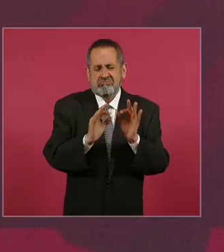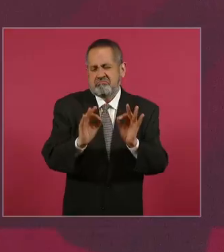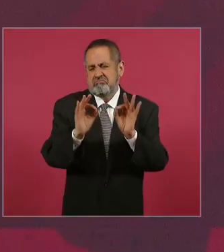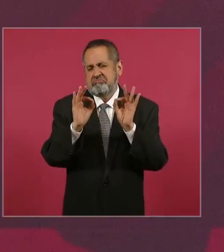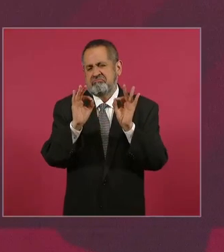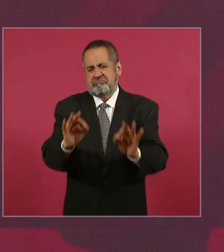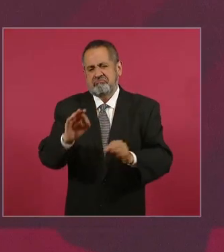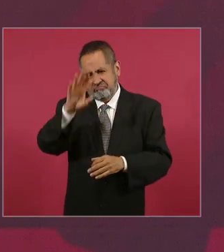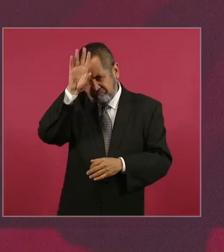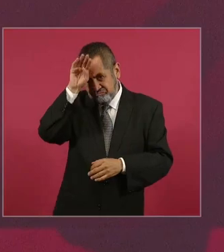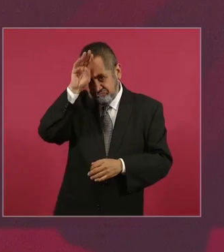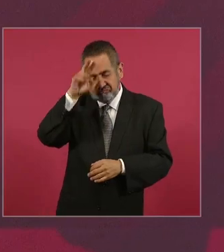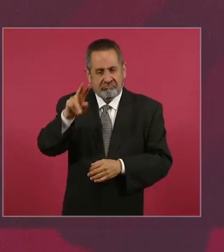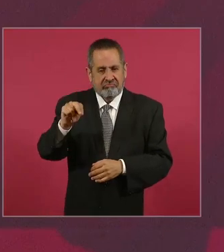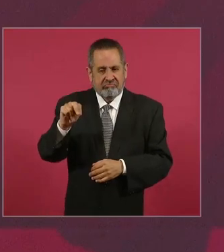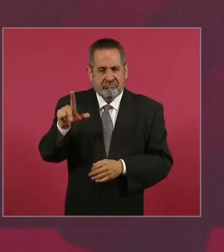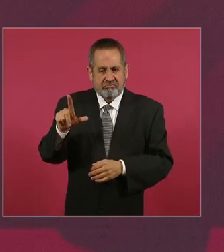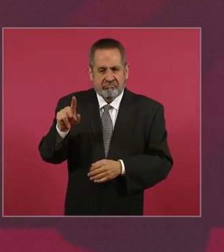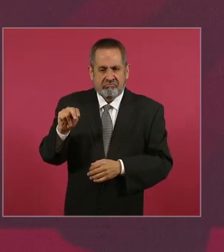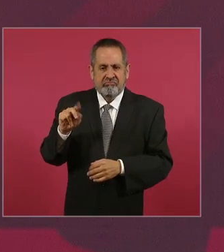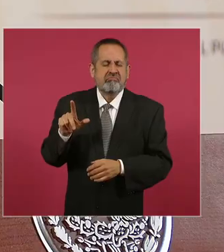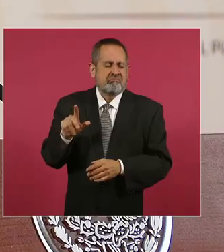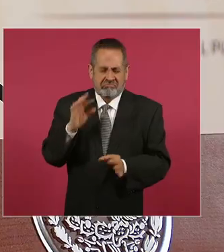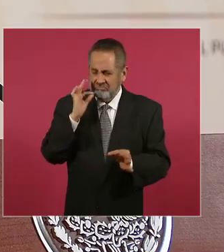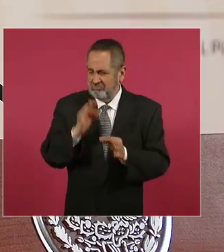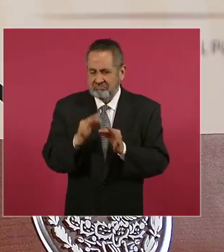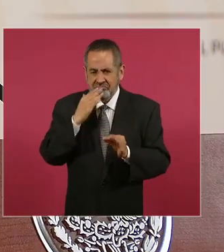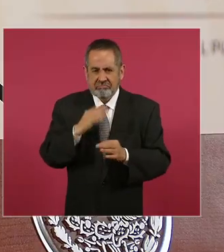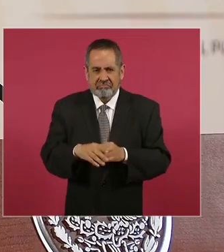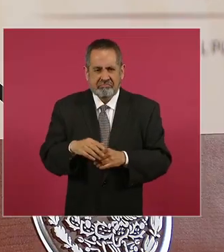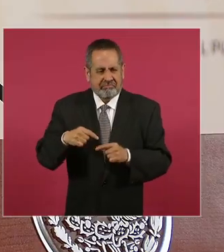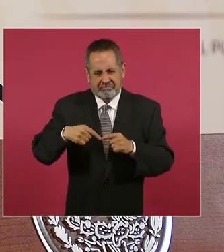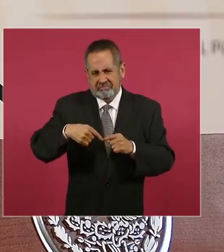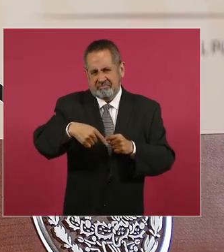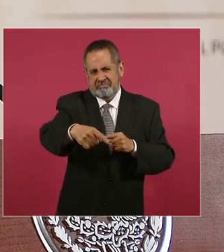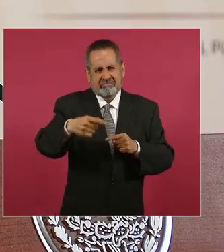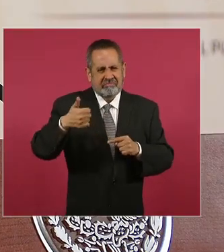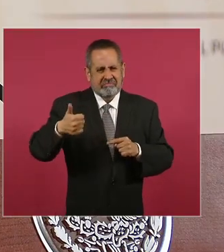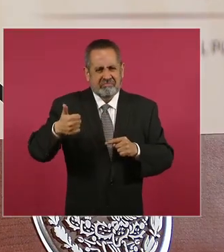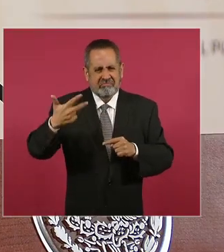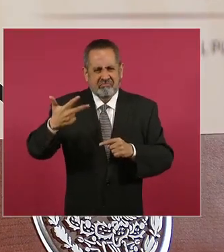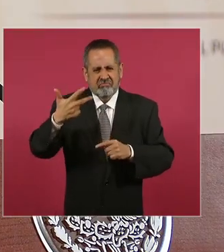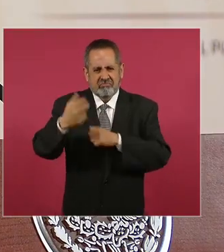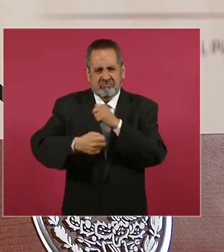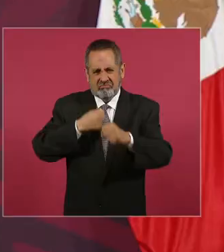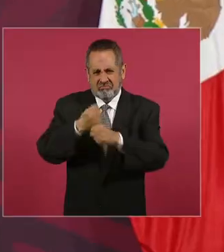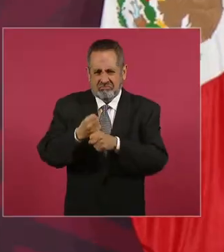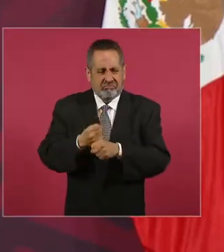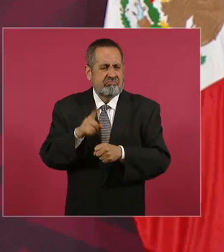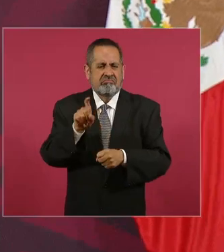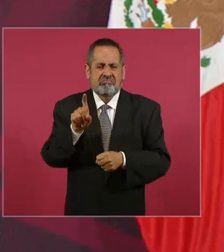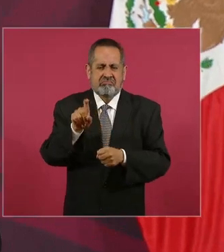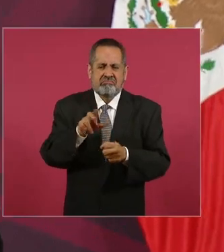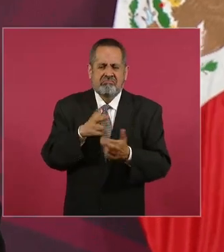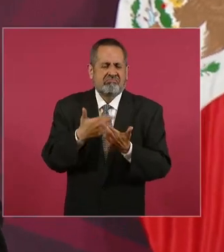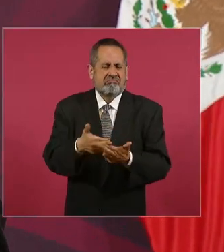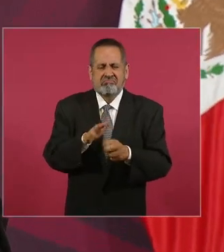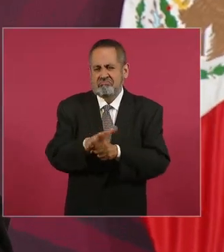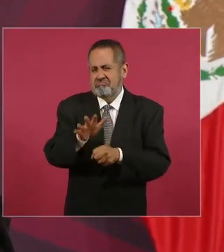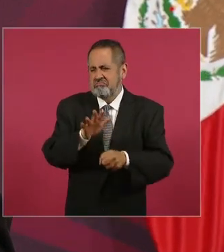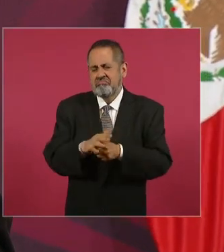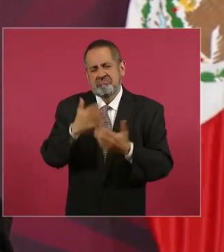de Nuevo León en 6-8 años más. Es una gran